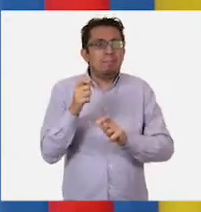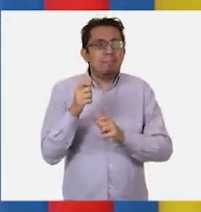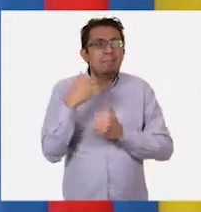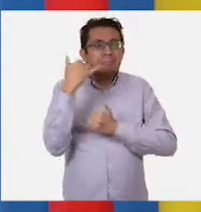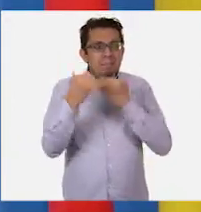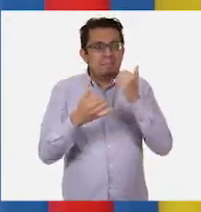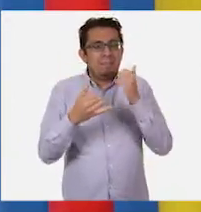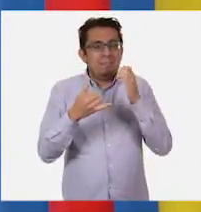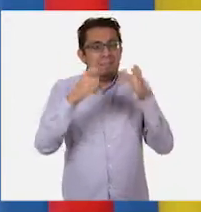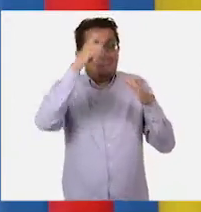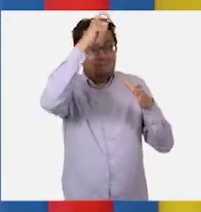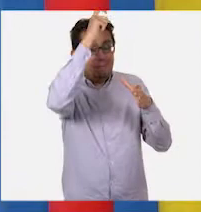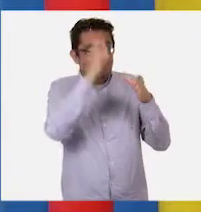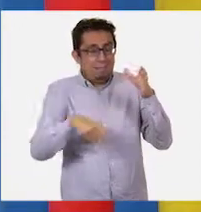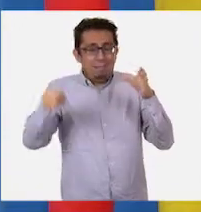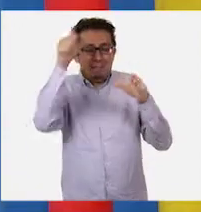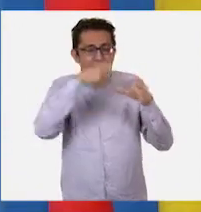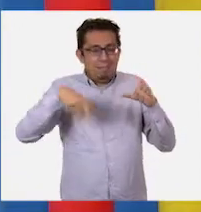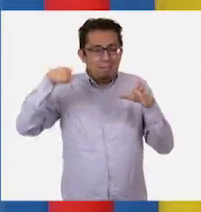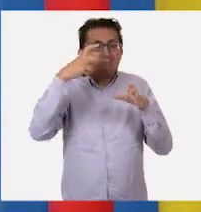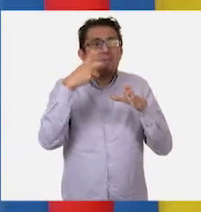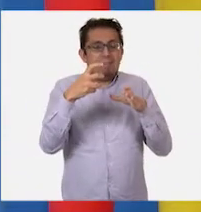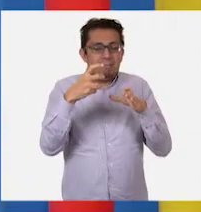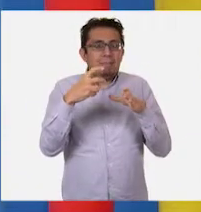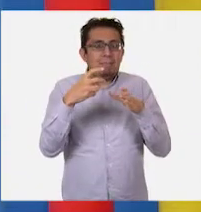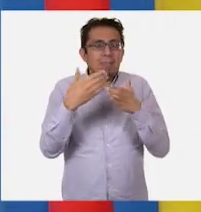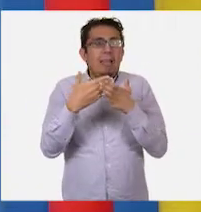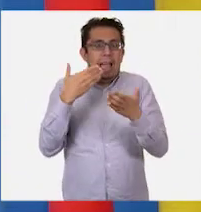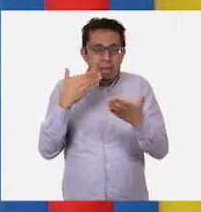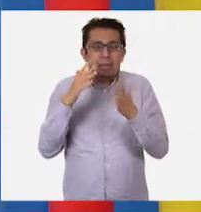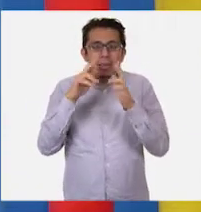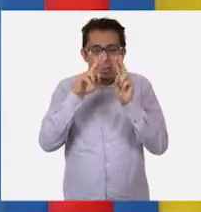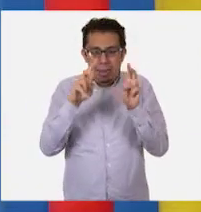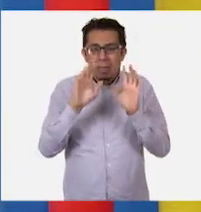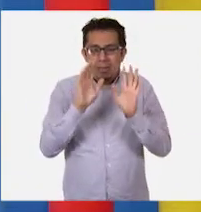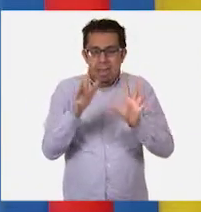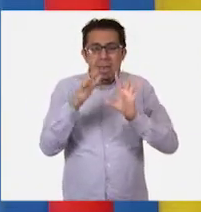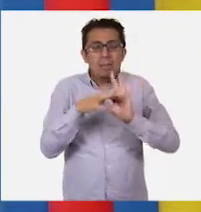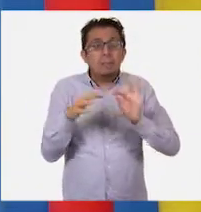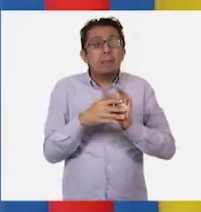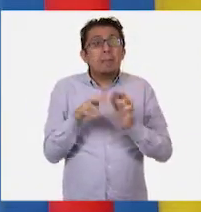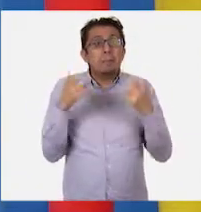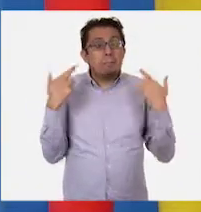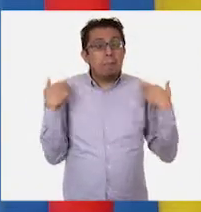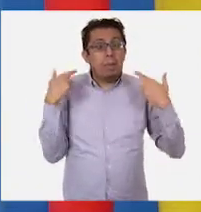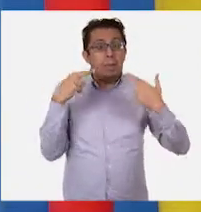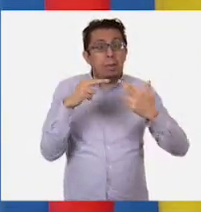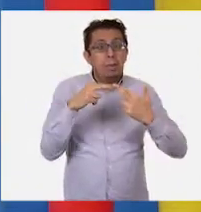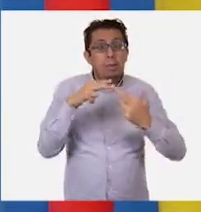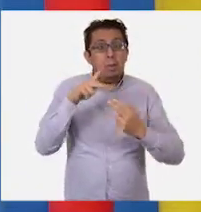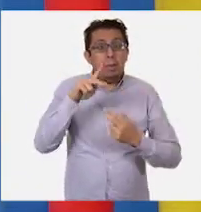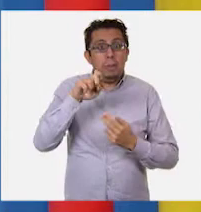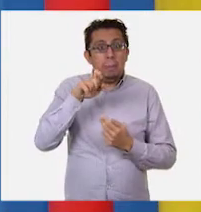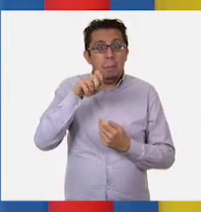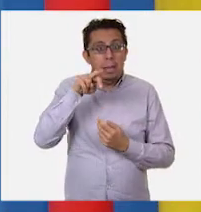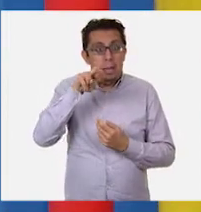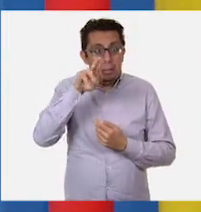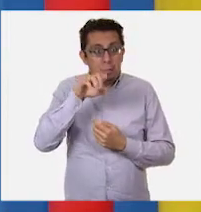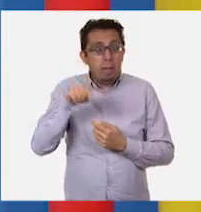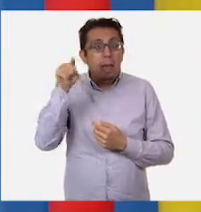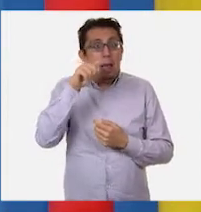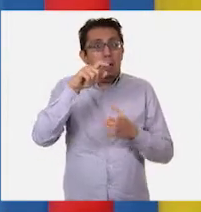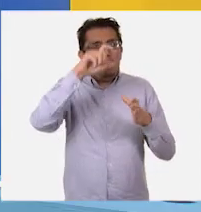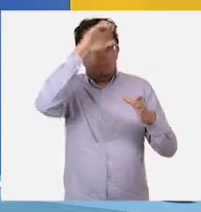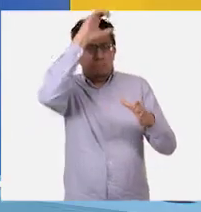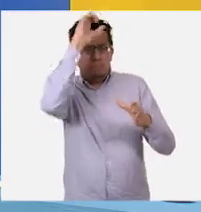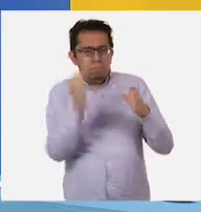con los temas que se abordaron en las clases anteriores. Y el profesor Pedro, cuando lo decida, hará girar la